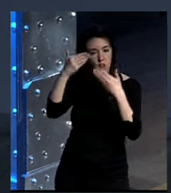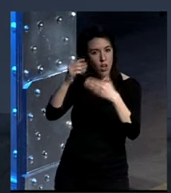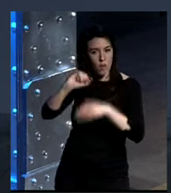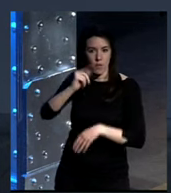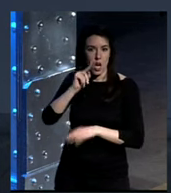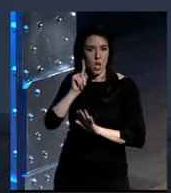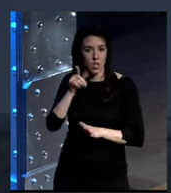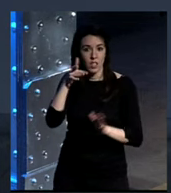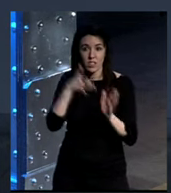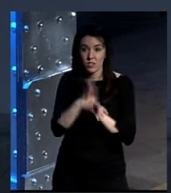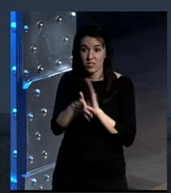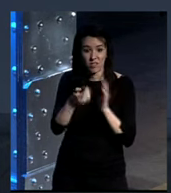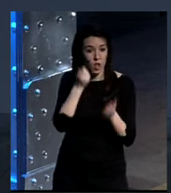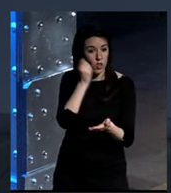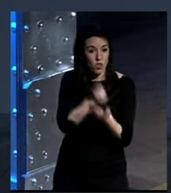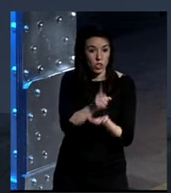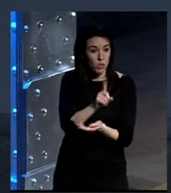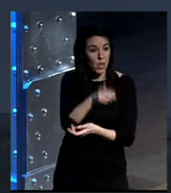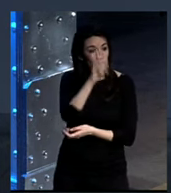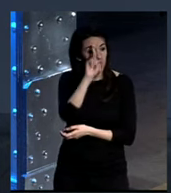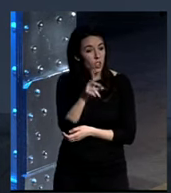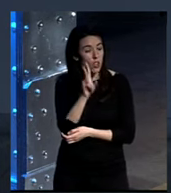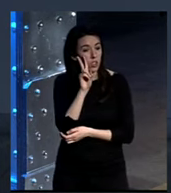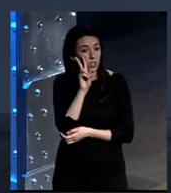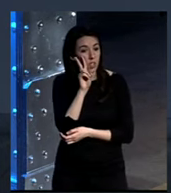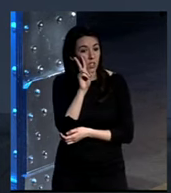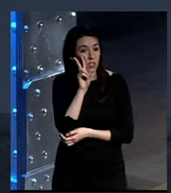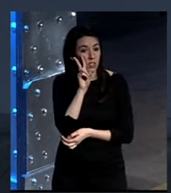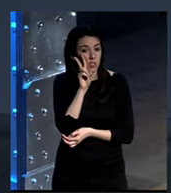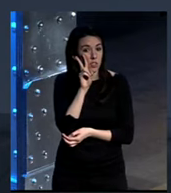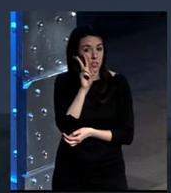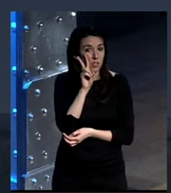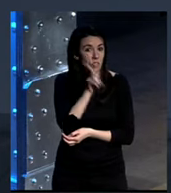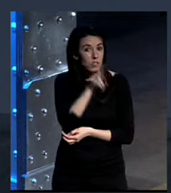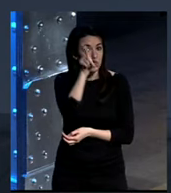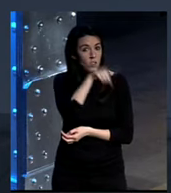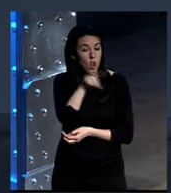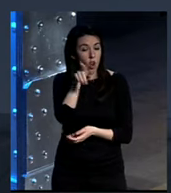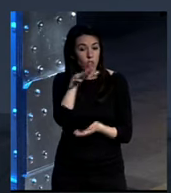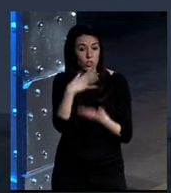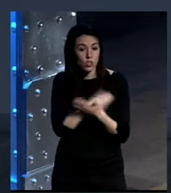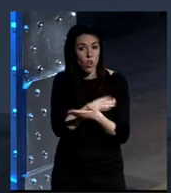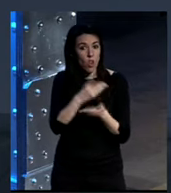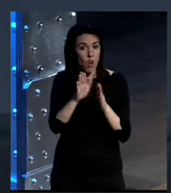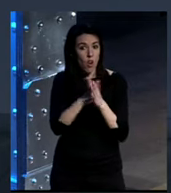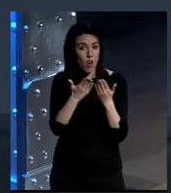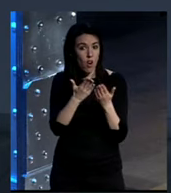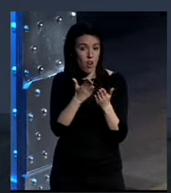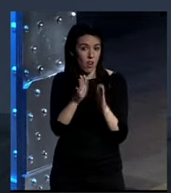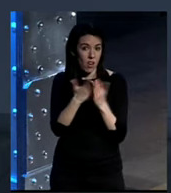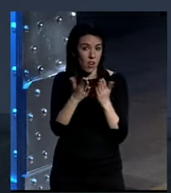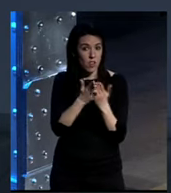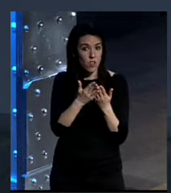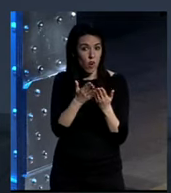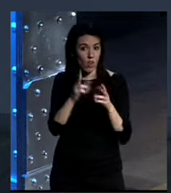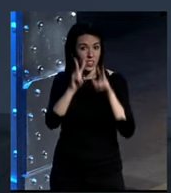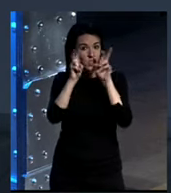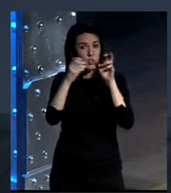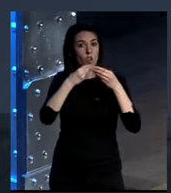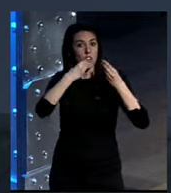esto no se pare. Yo no sé si ustedes se han fijado, todos ustedes habrán leído historias de España del siglo